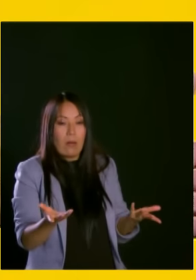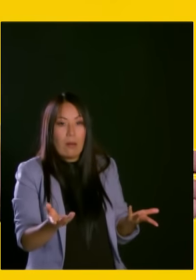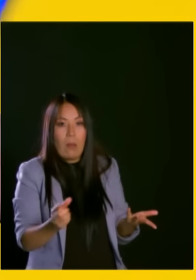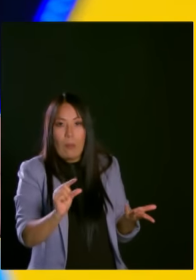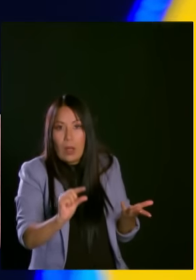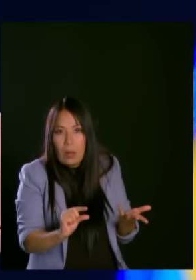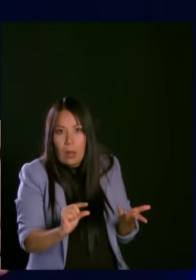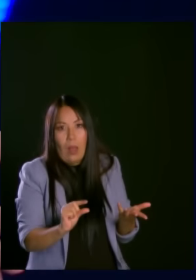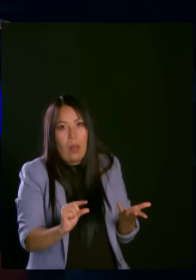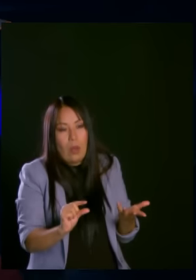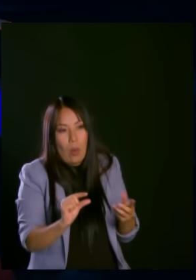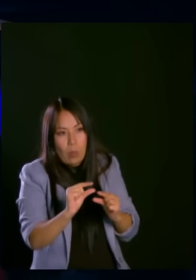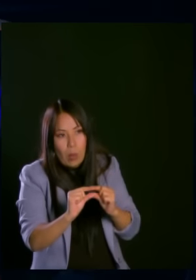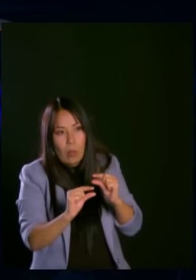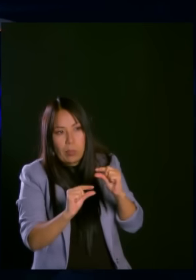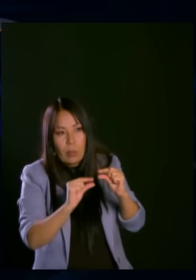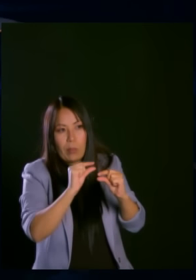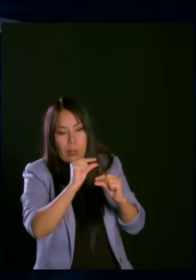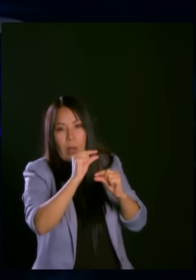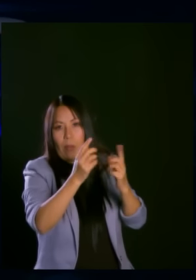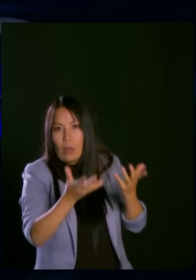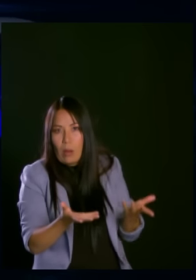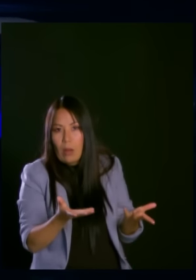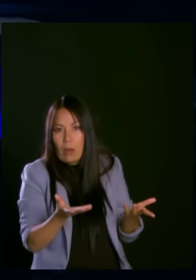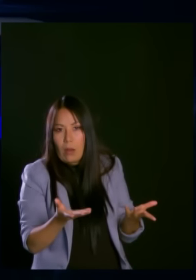No sé si me sale.